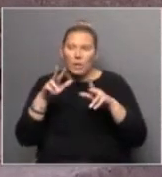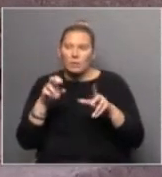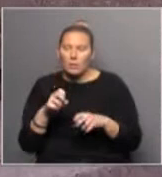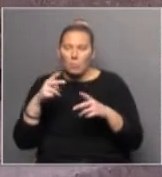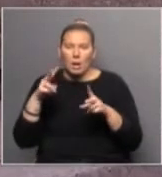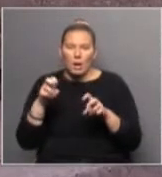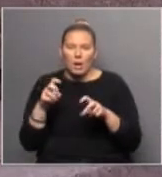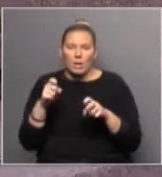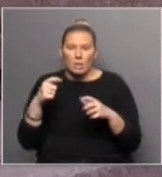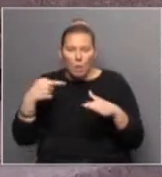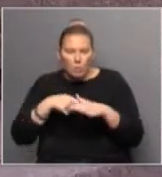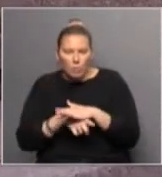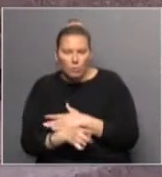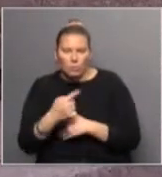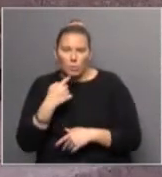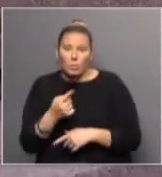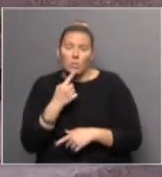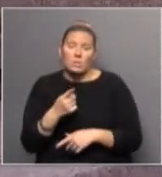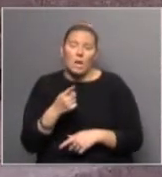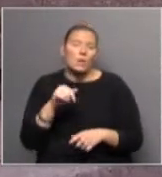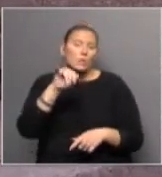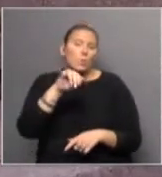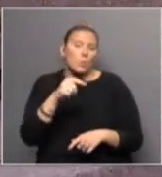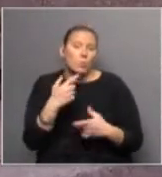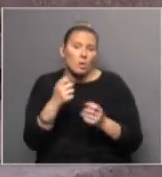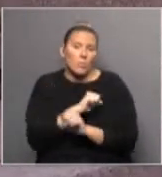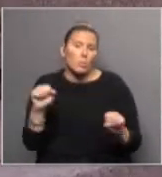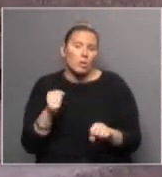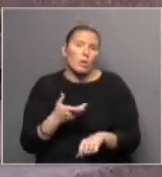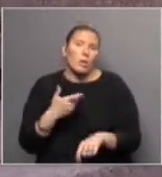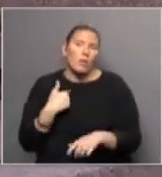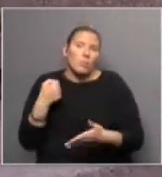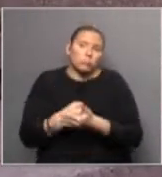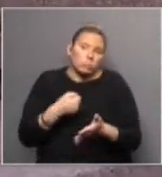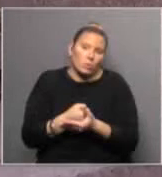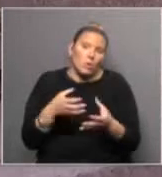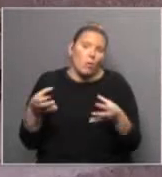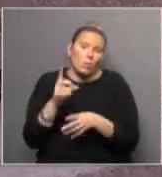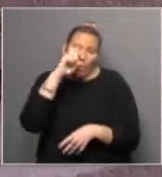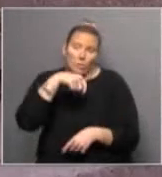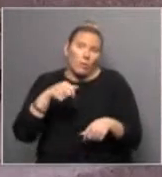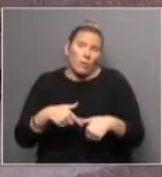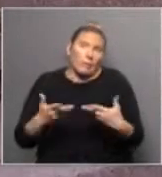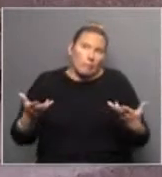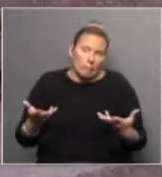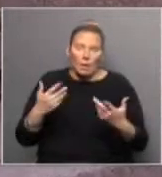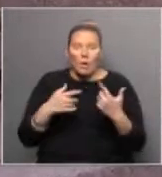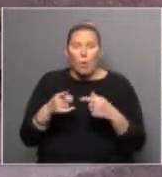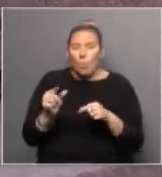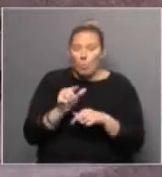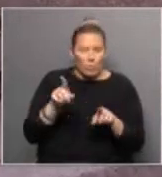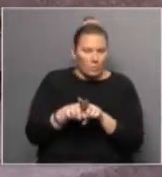qué, y bueno, el Peyote se metía, reivindicaba un yogur, que es lo que humildemente puede reivindicar una banda montevideana. Y un poco pasa con